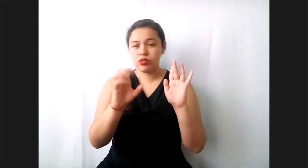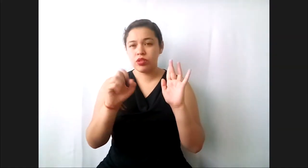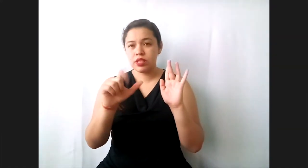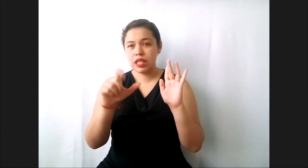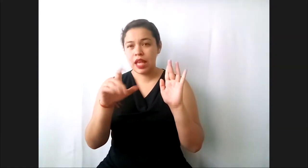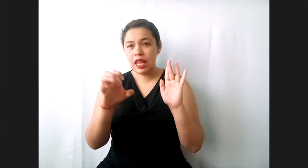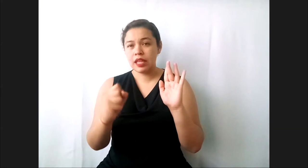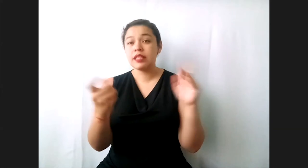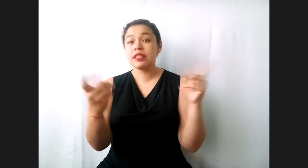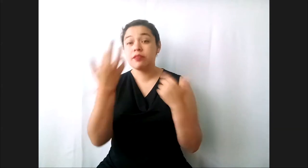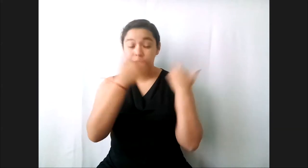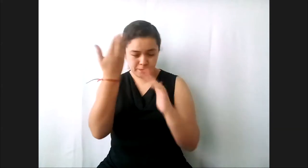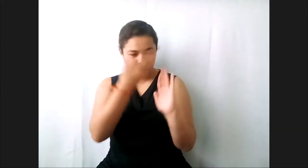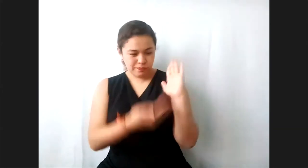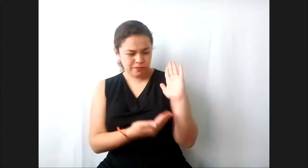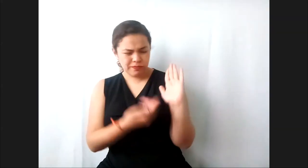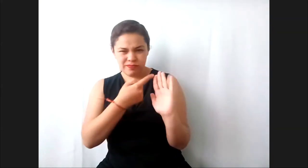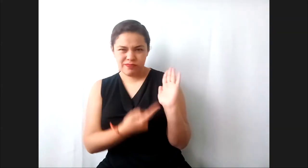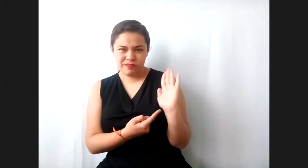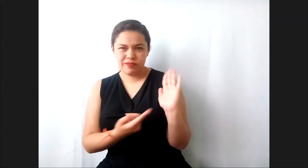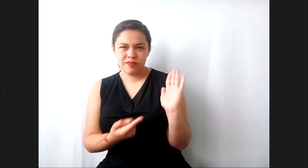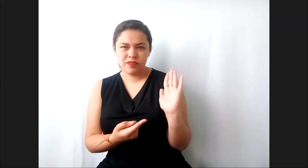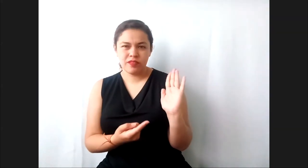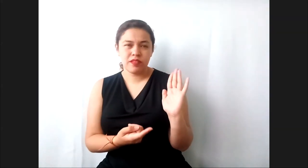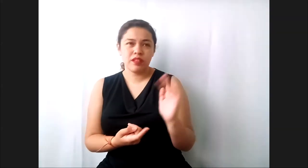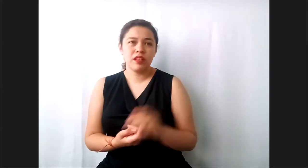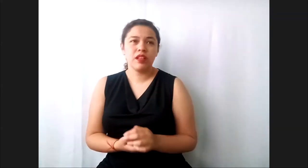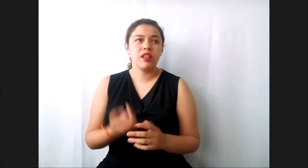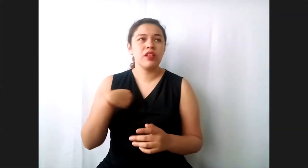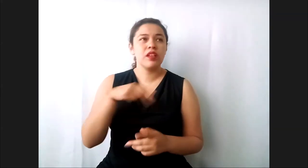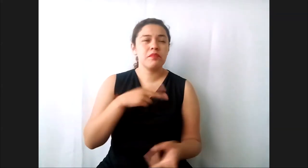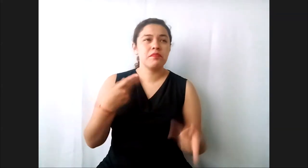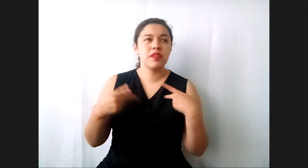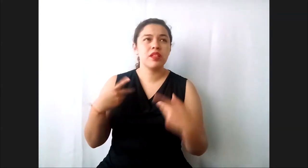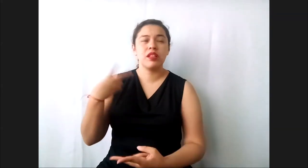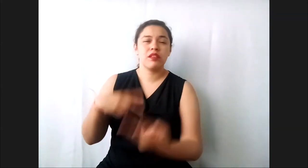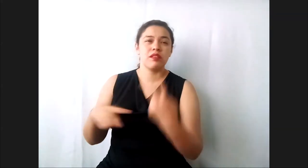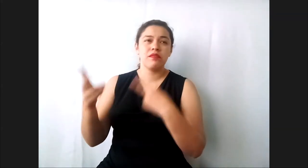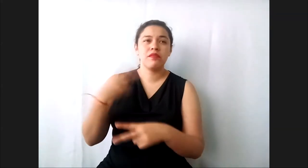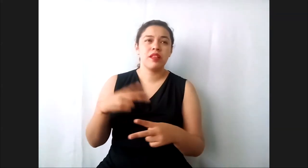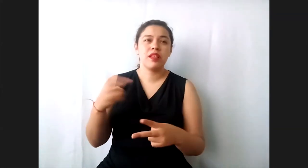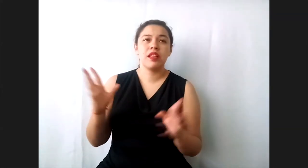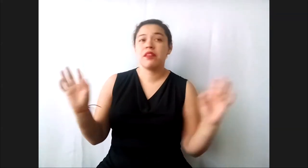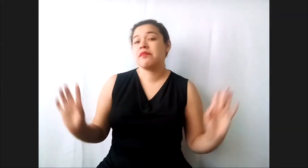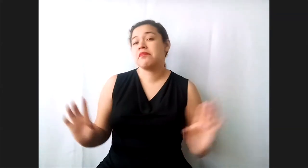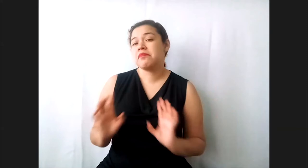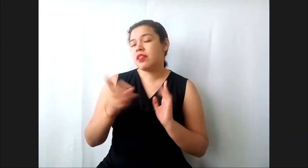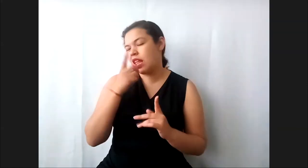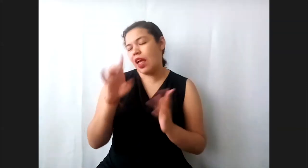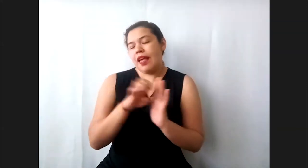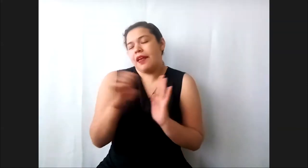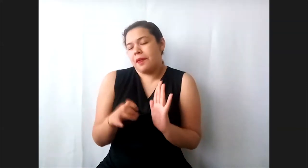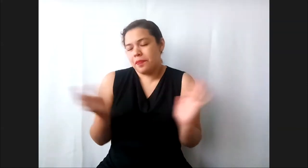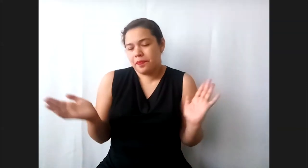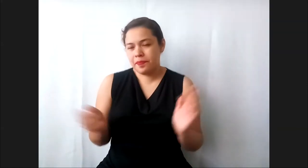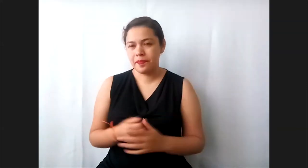por ejemplo, aquí hemos tenido clientes que, por decirlo así, por poner un ejemplo,